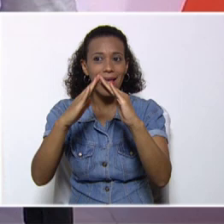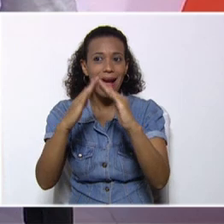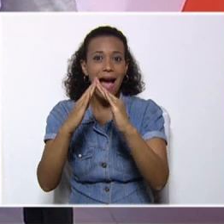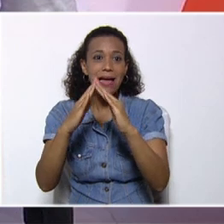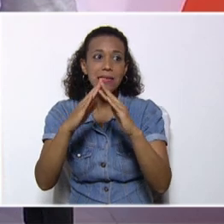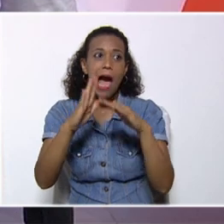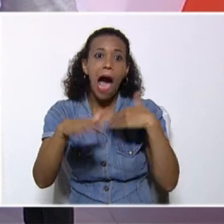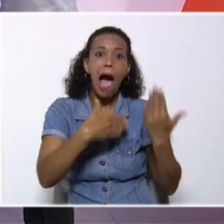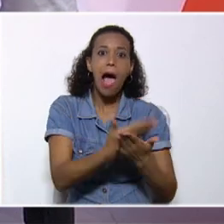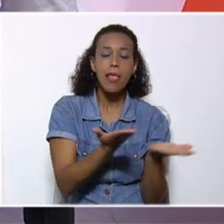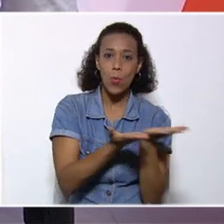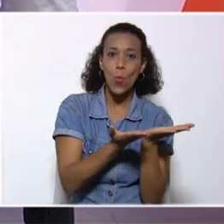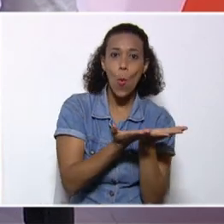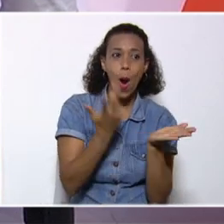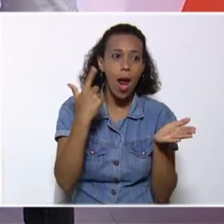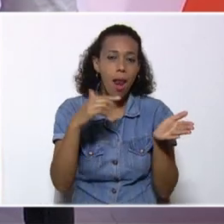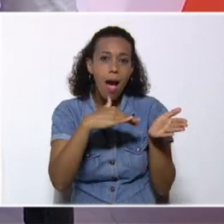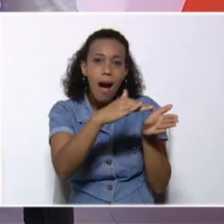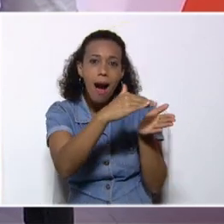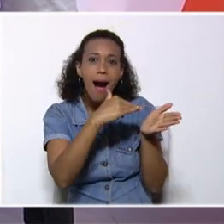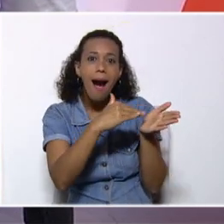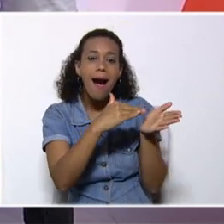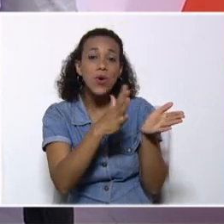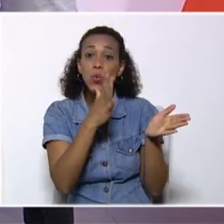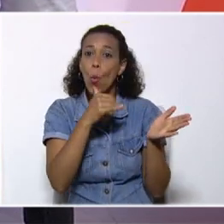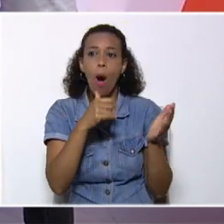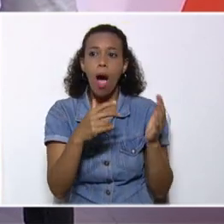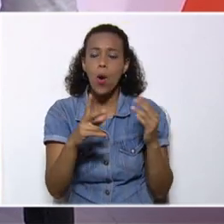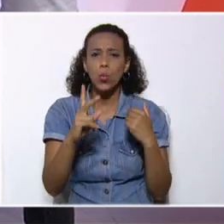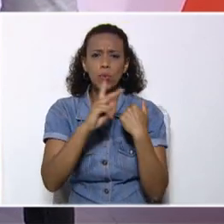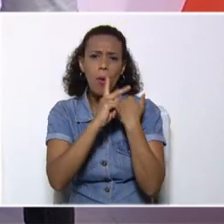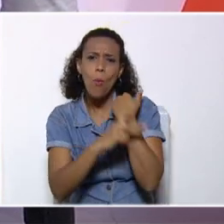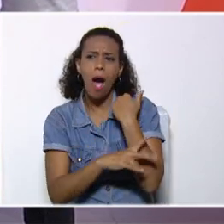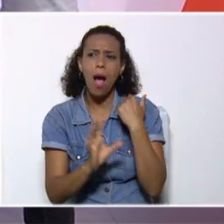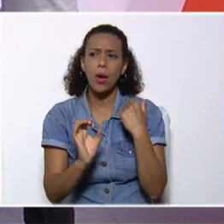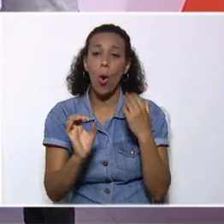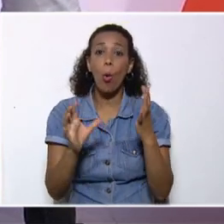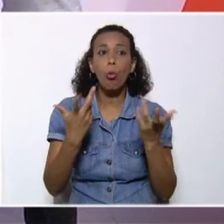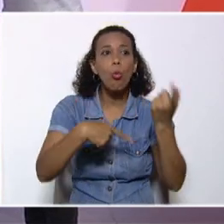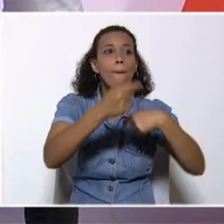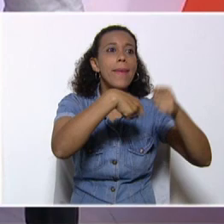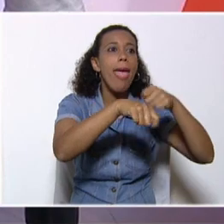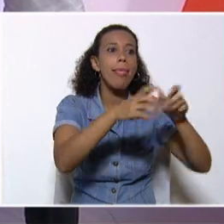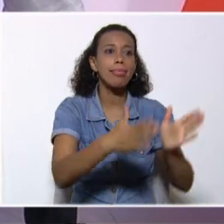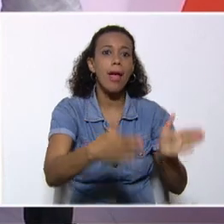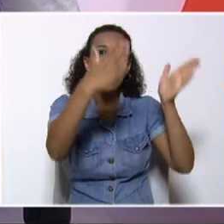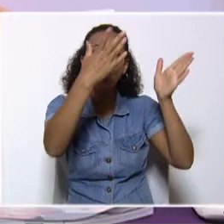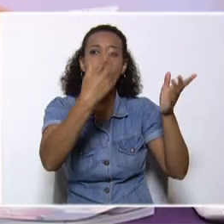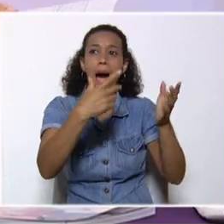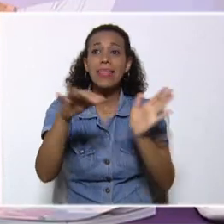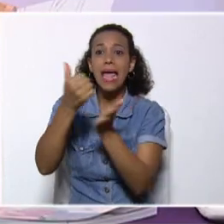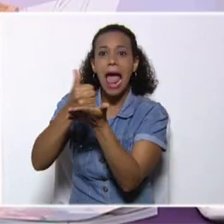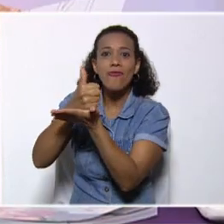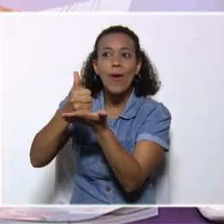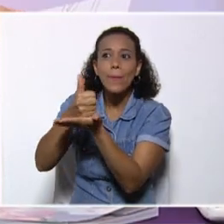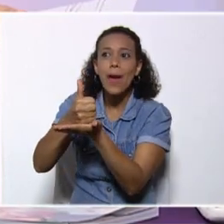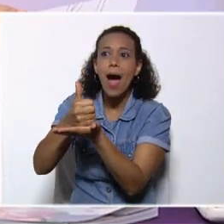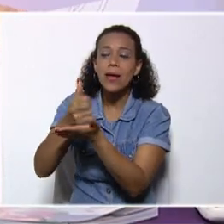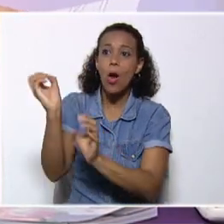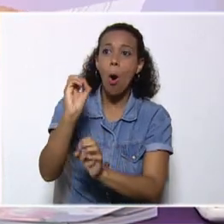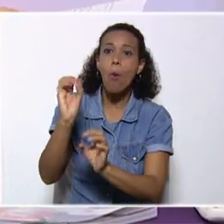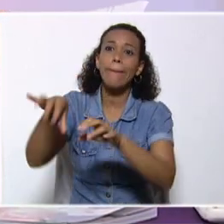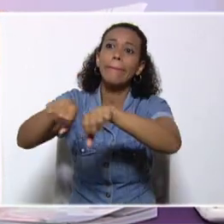bueno, señalamos esos espacios que aun cuando no tiene una plaza cerca, si tiene el abasto cerca, tiene la farmacia, puede